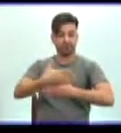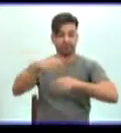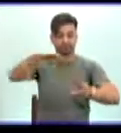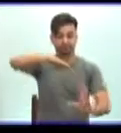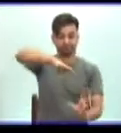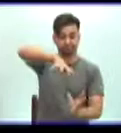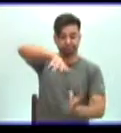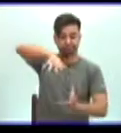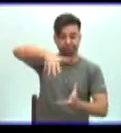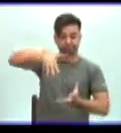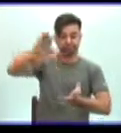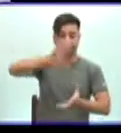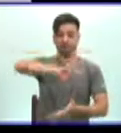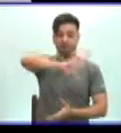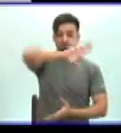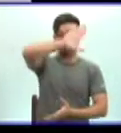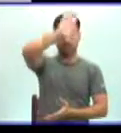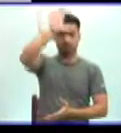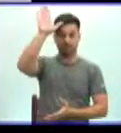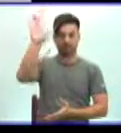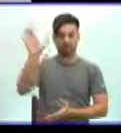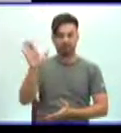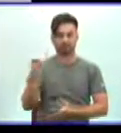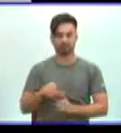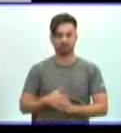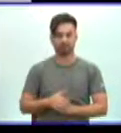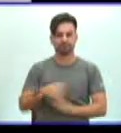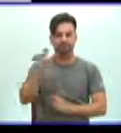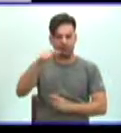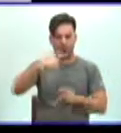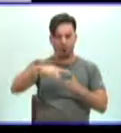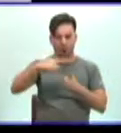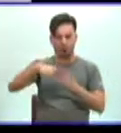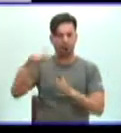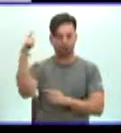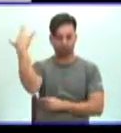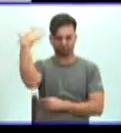defensa de los rayos solares. En esta encontramos varios satélites.